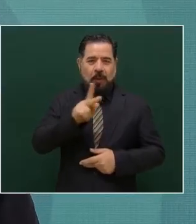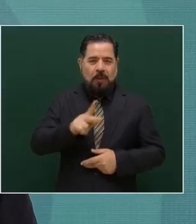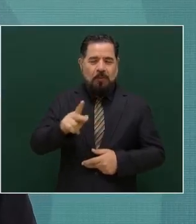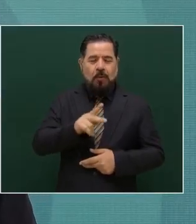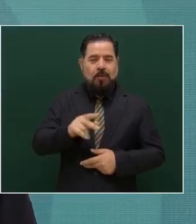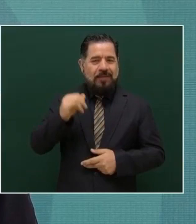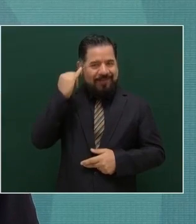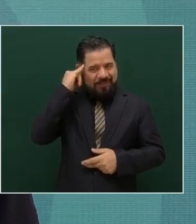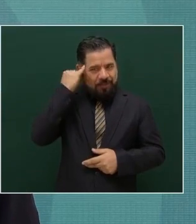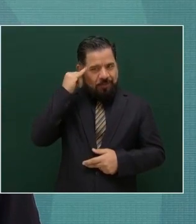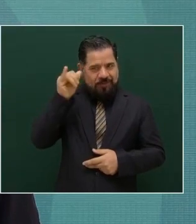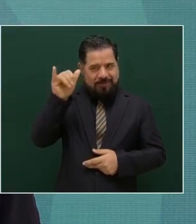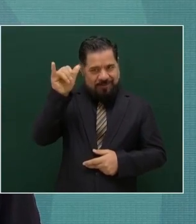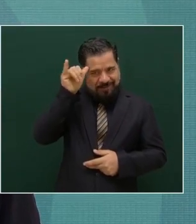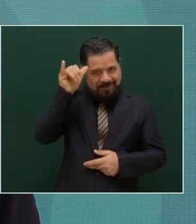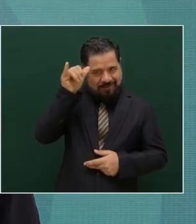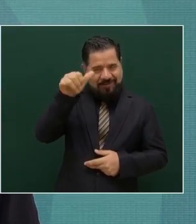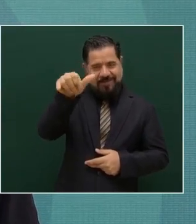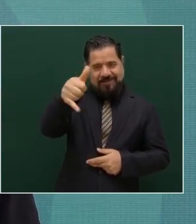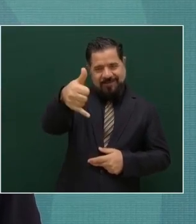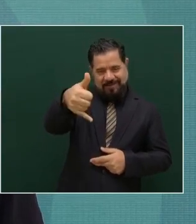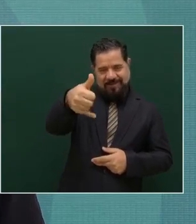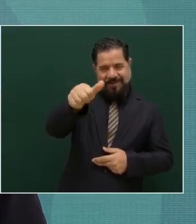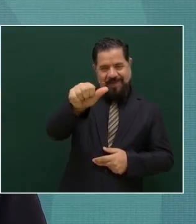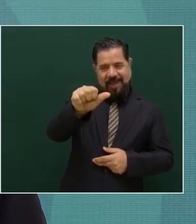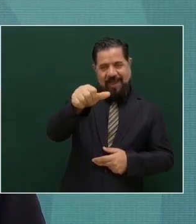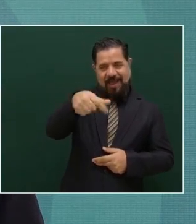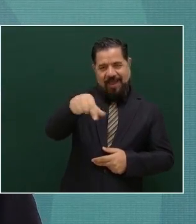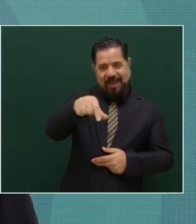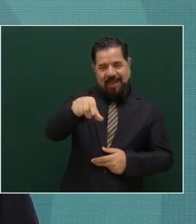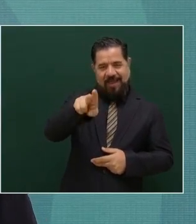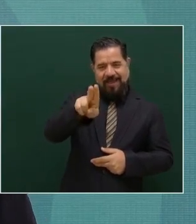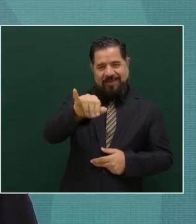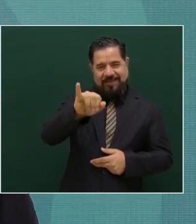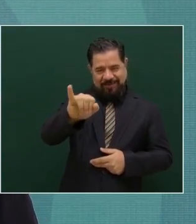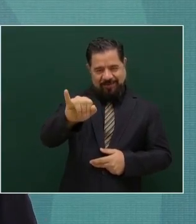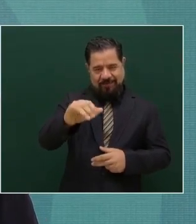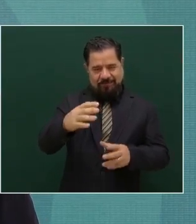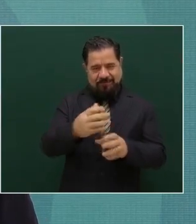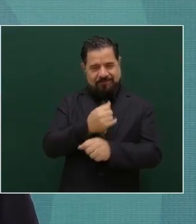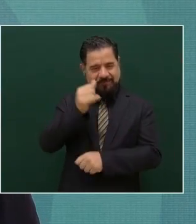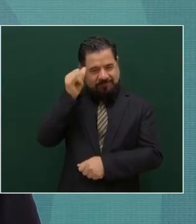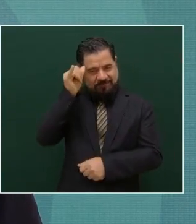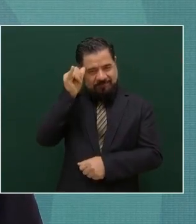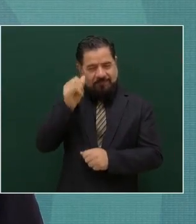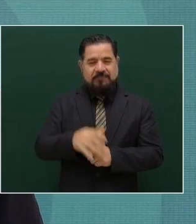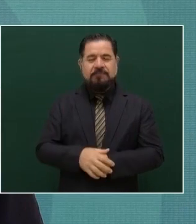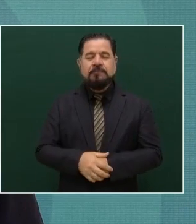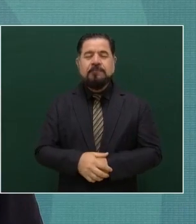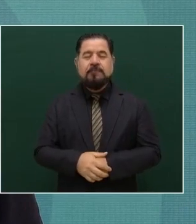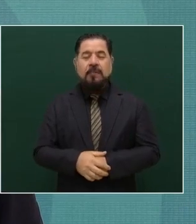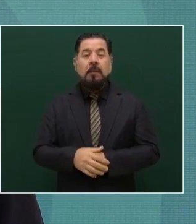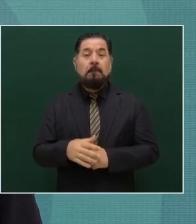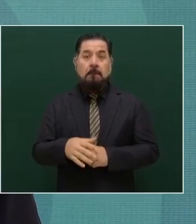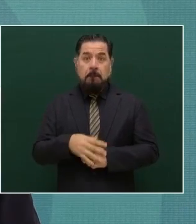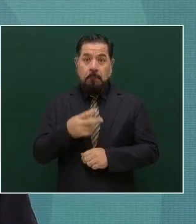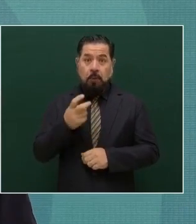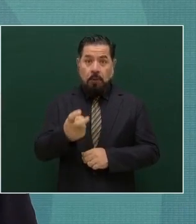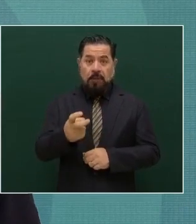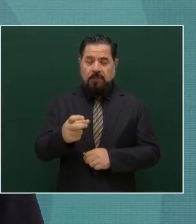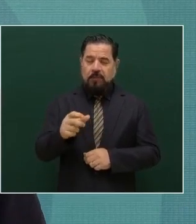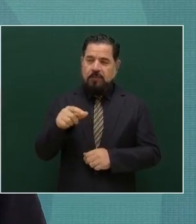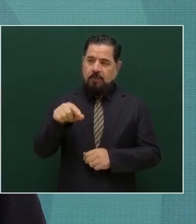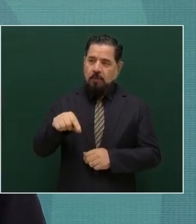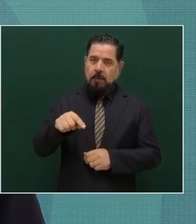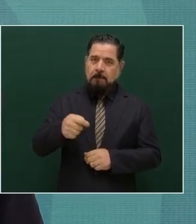es obligado para mí señalar, presidente, que en la historia de México quedará registrada la épica